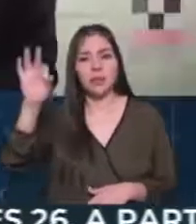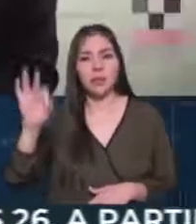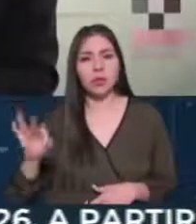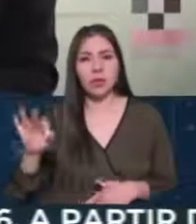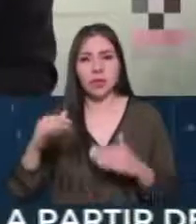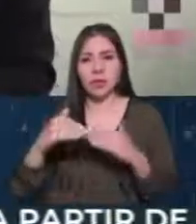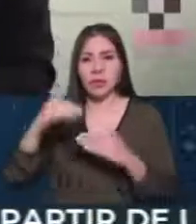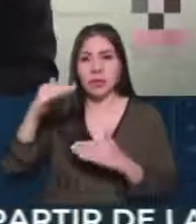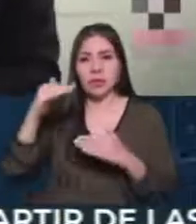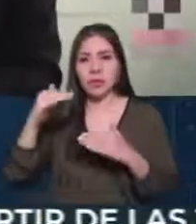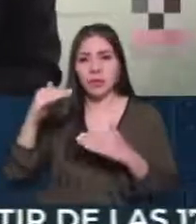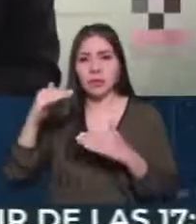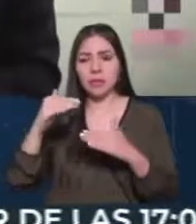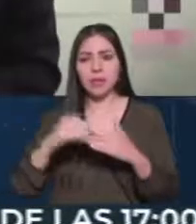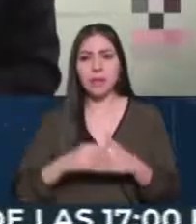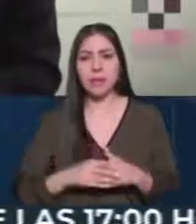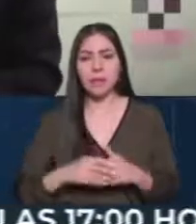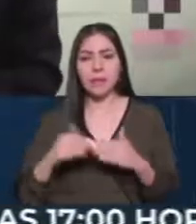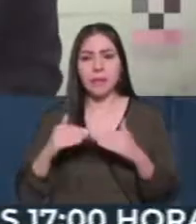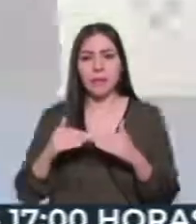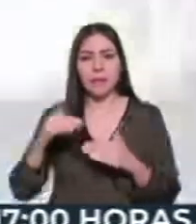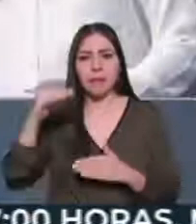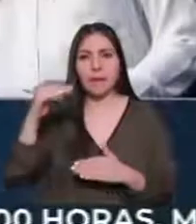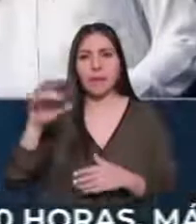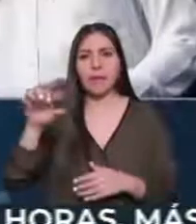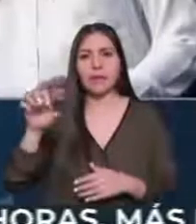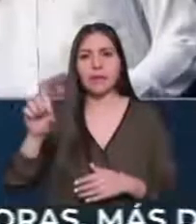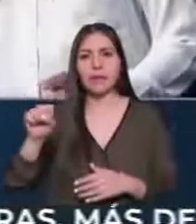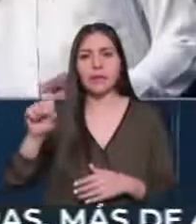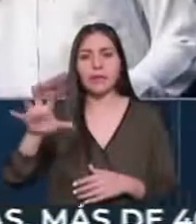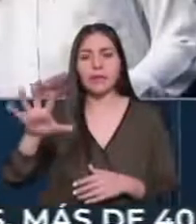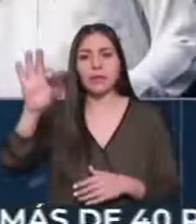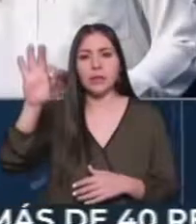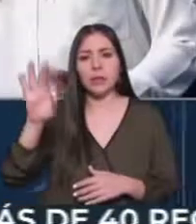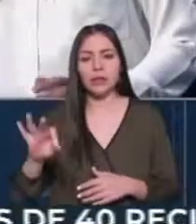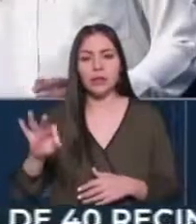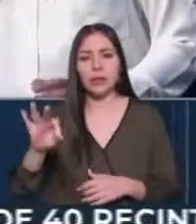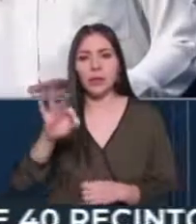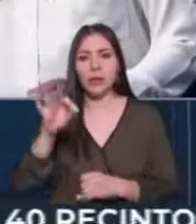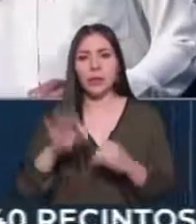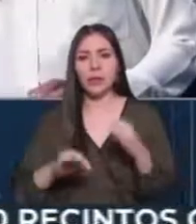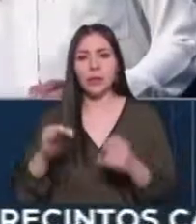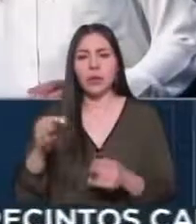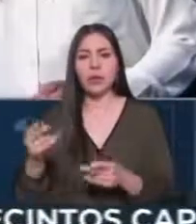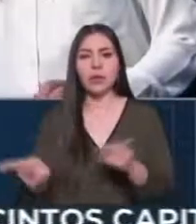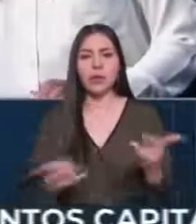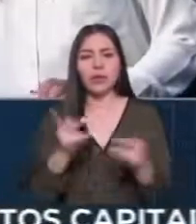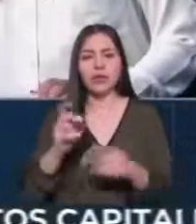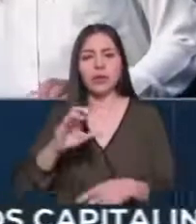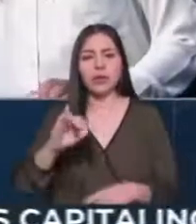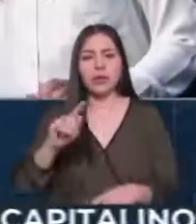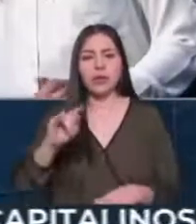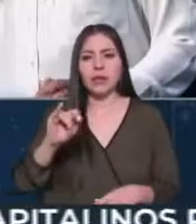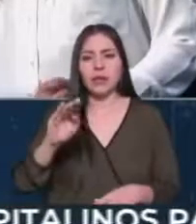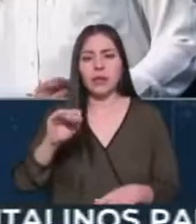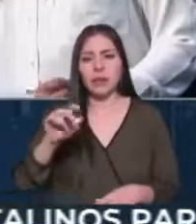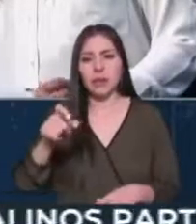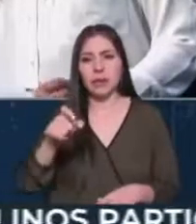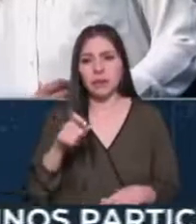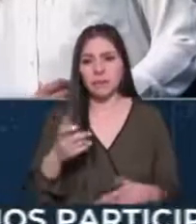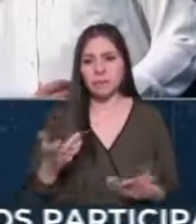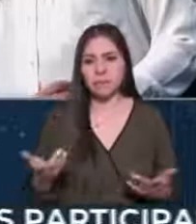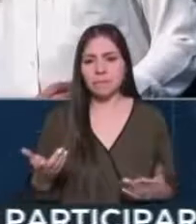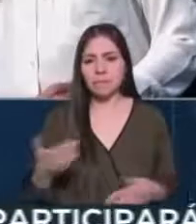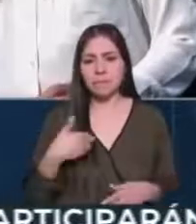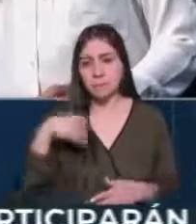56%, 57%, no, perdón, está arriba del 65% la última encuesta de Citibanamex. Entonces, me parece que es